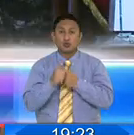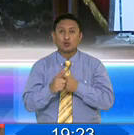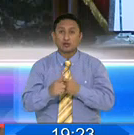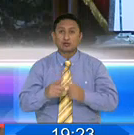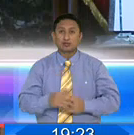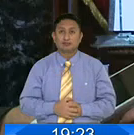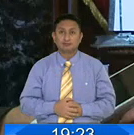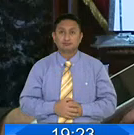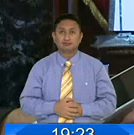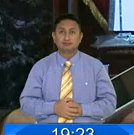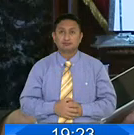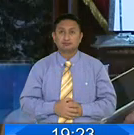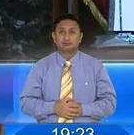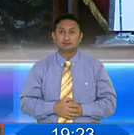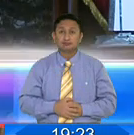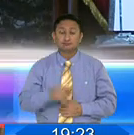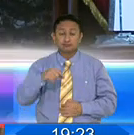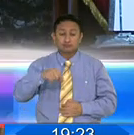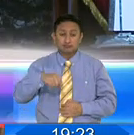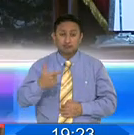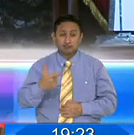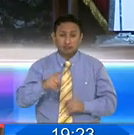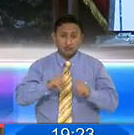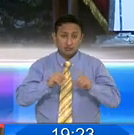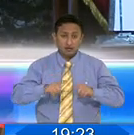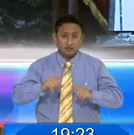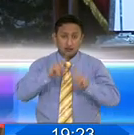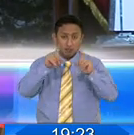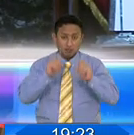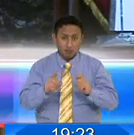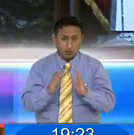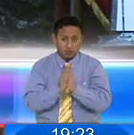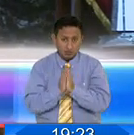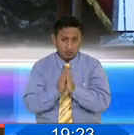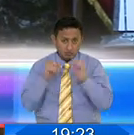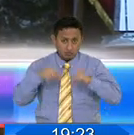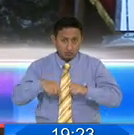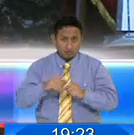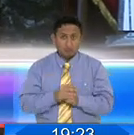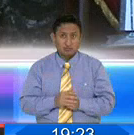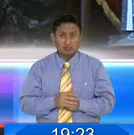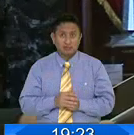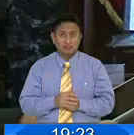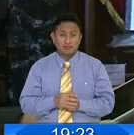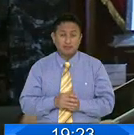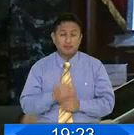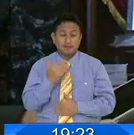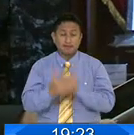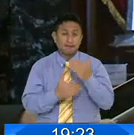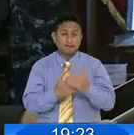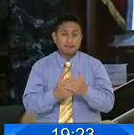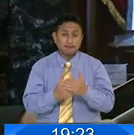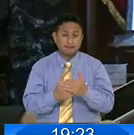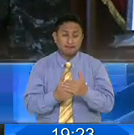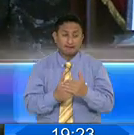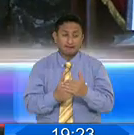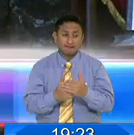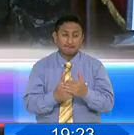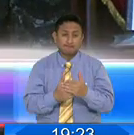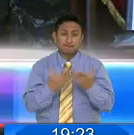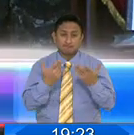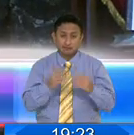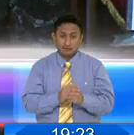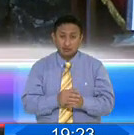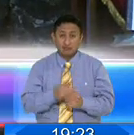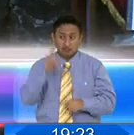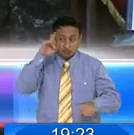atender las diferentes inquietudes que todavía existen por parte de algunas bancadas se procese se lleguen a los consensos necesarios se puede votar